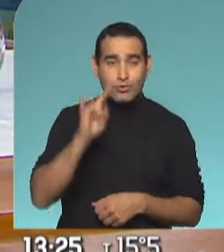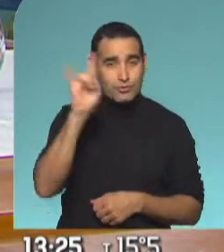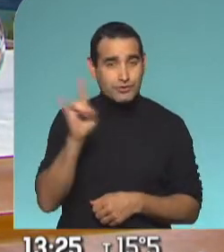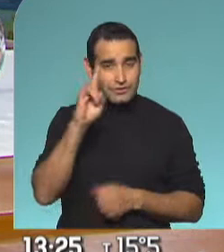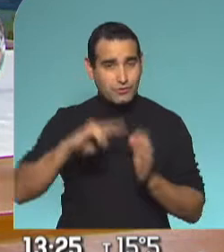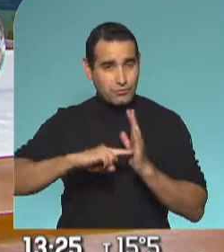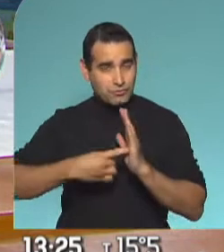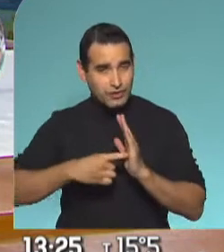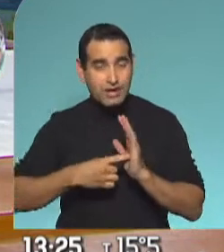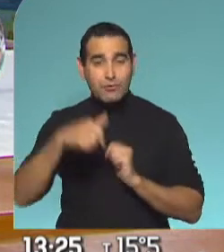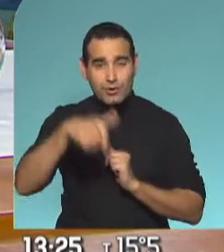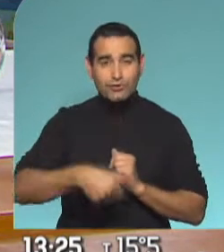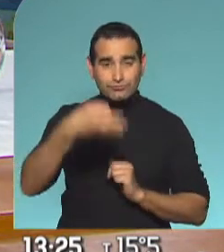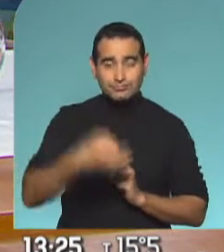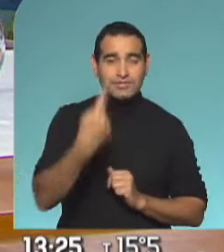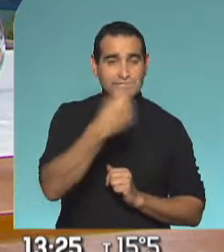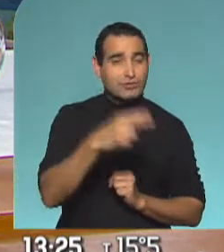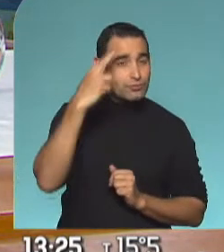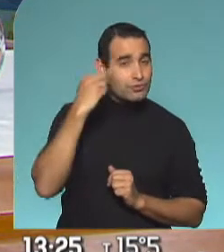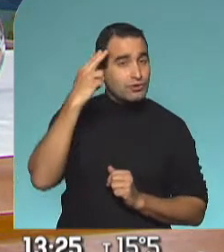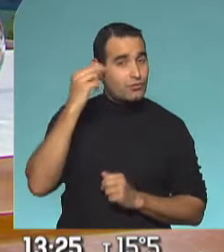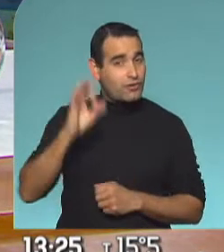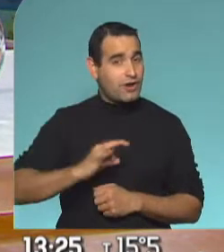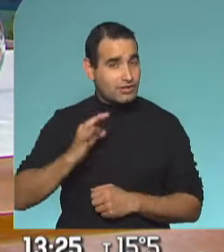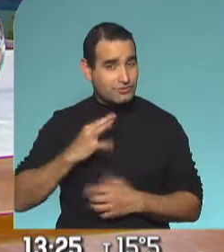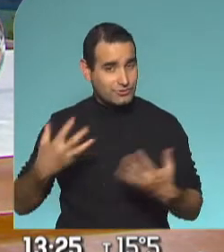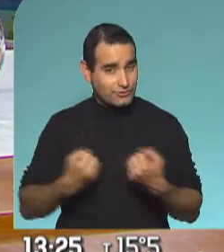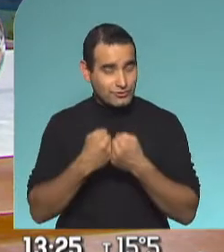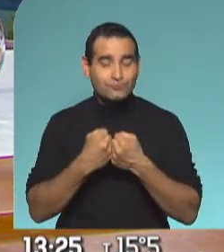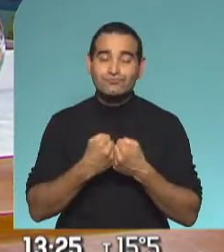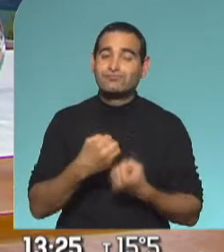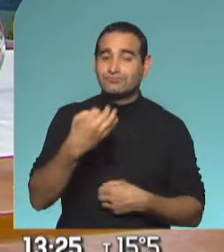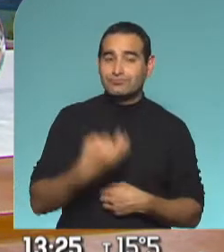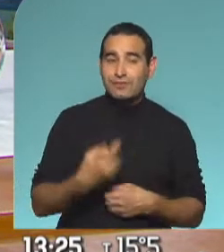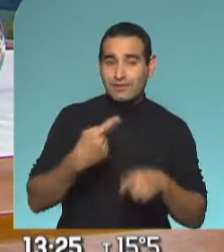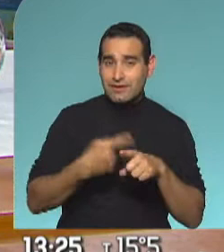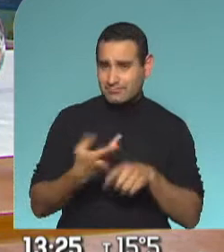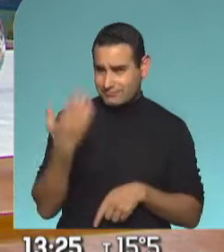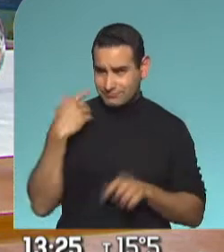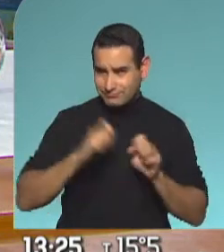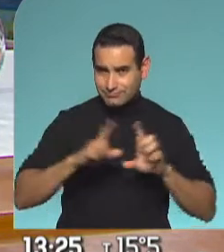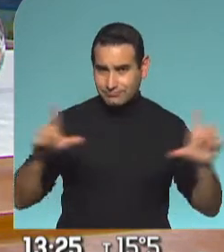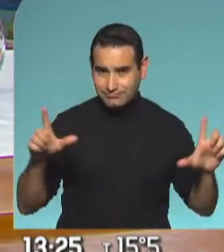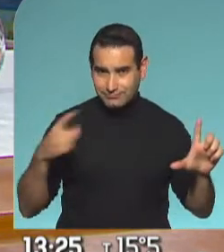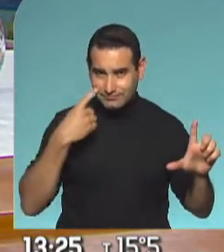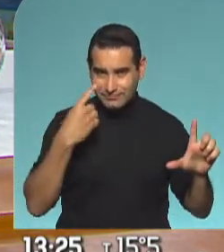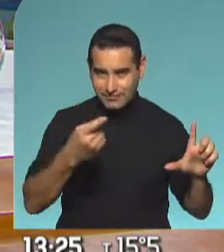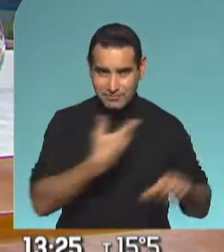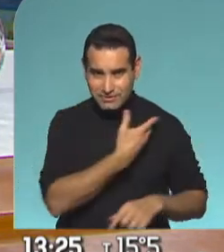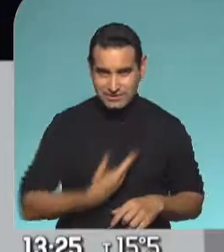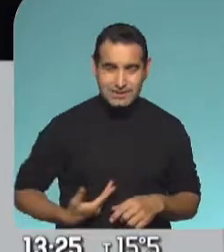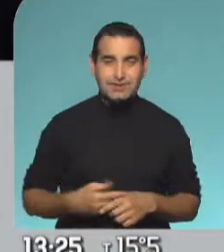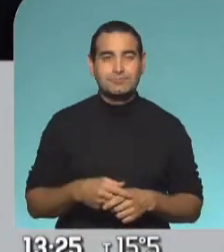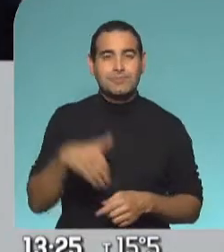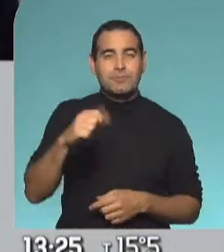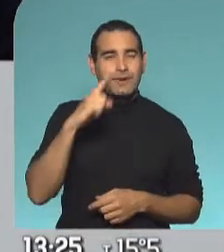Universidad de Buenos Aires, que hoy está cumpliendo 199 años. Bueno, el festejo, hace un rato compartíamos la transmisión del presidente. Mariano